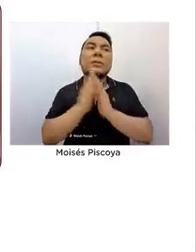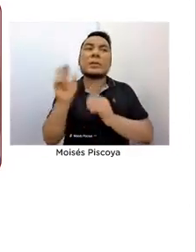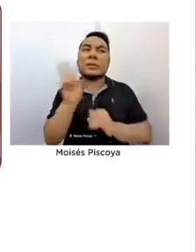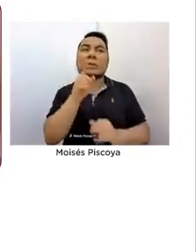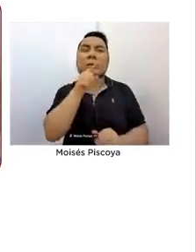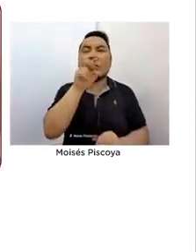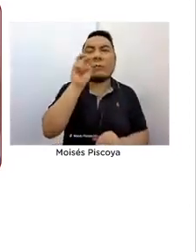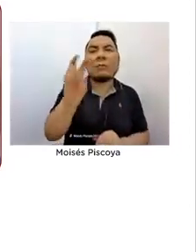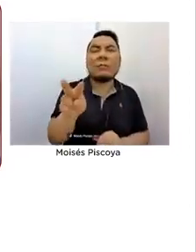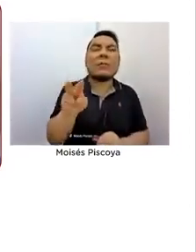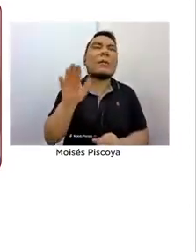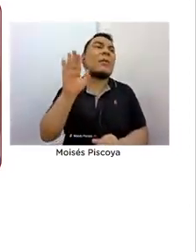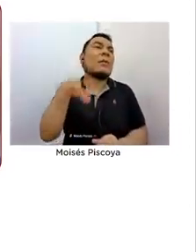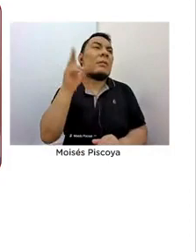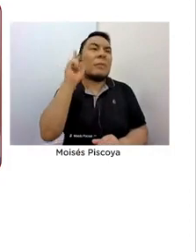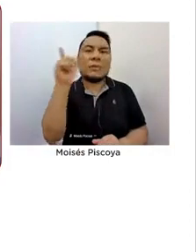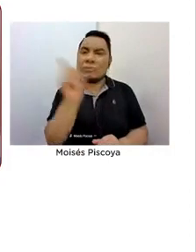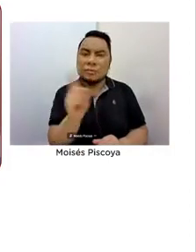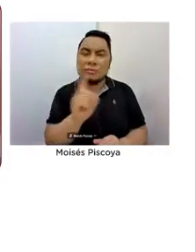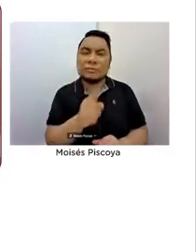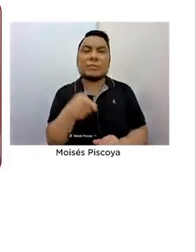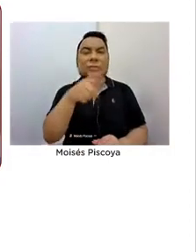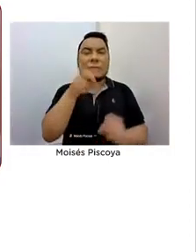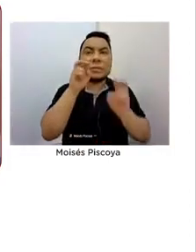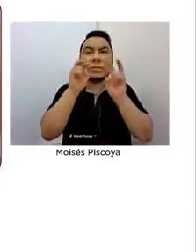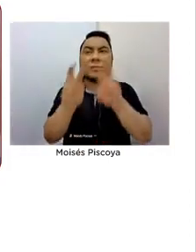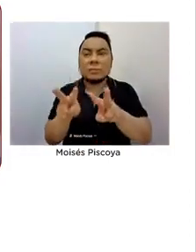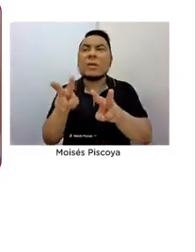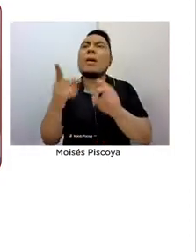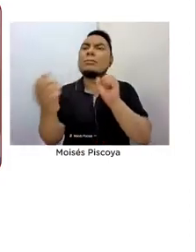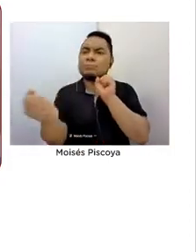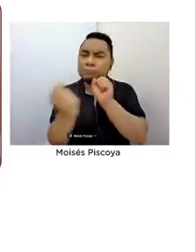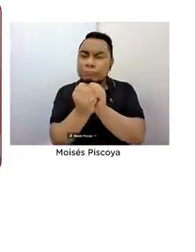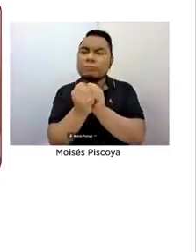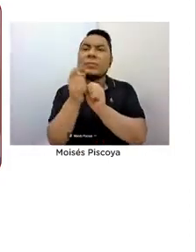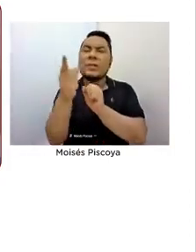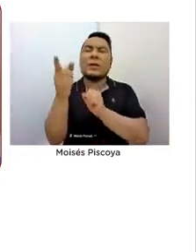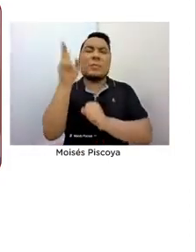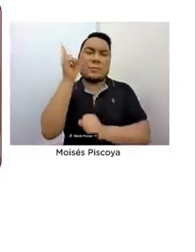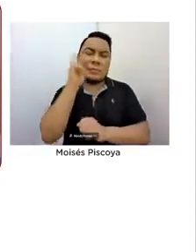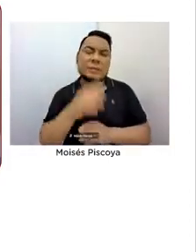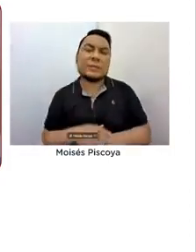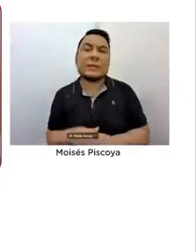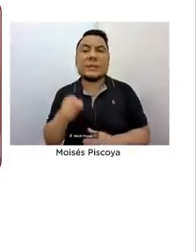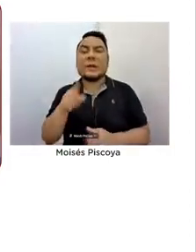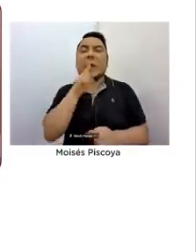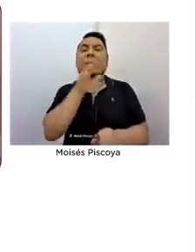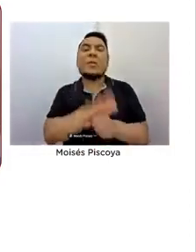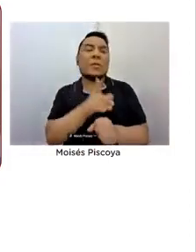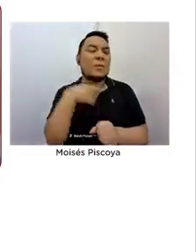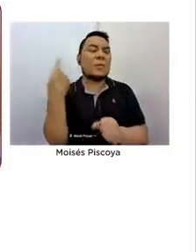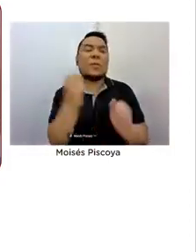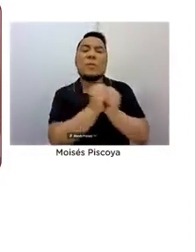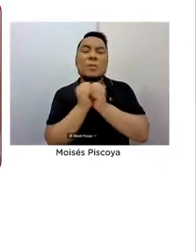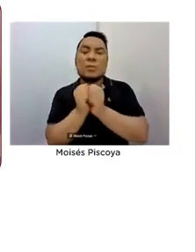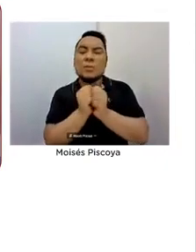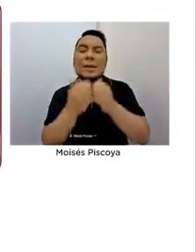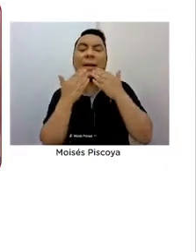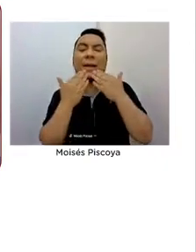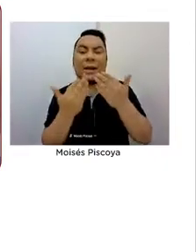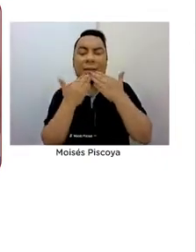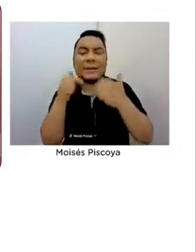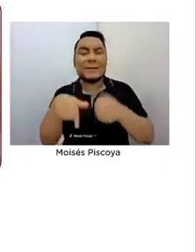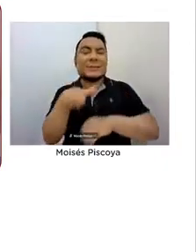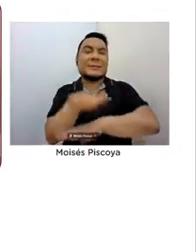ningún hermano, ninguna hermana, no perder ningún maestro, ninguna maestra. En ese compromiso estemos juntos. Gracias por esta